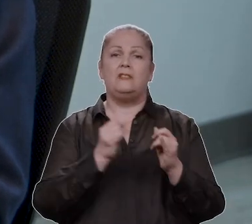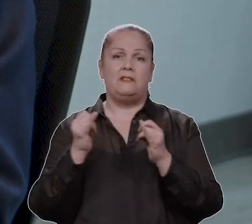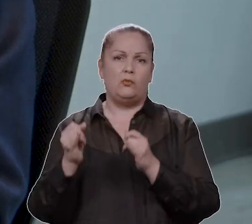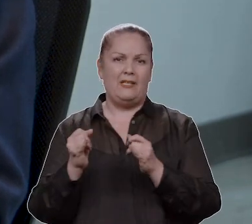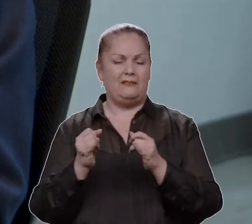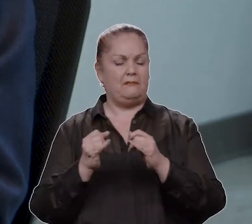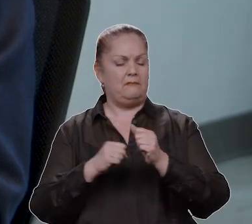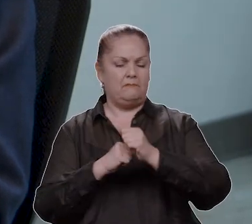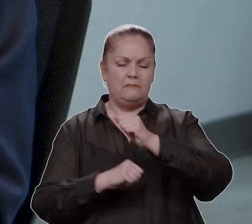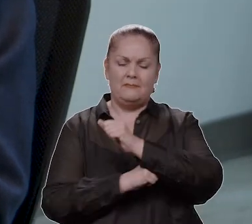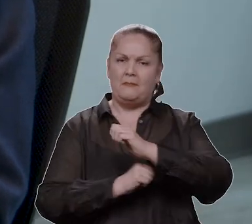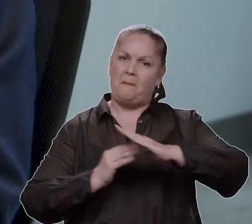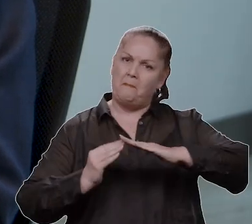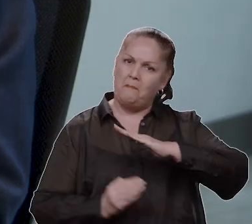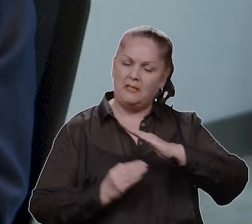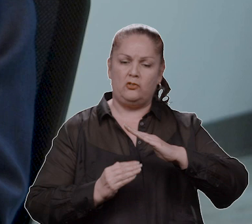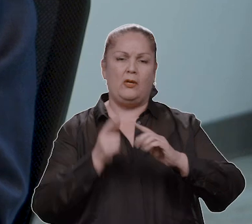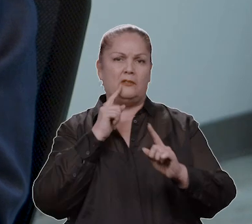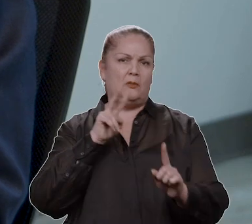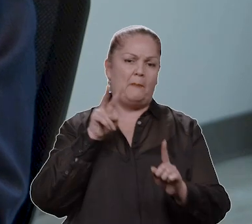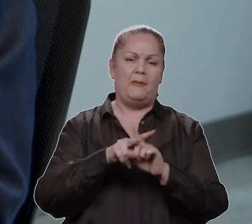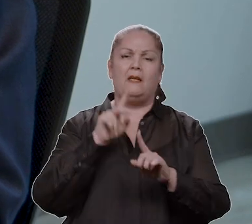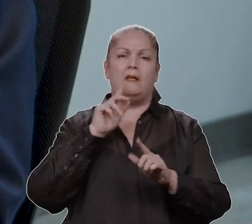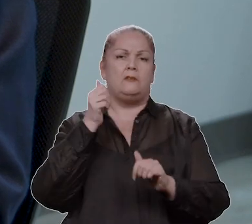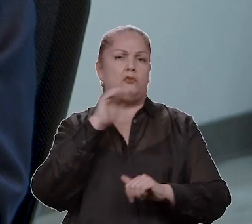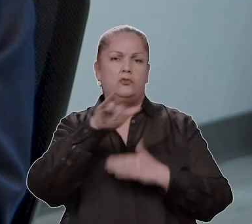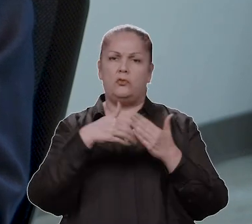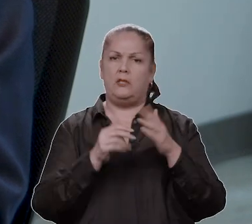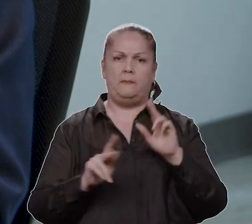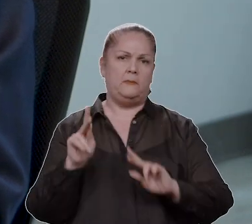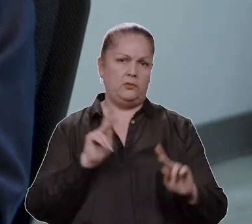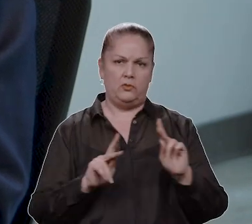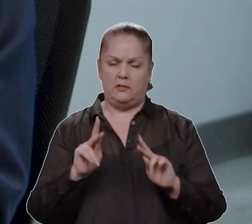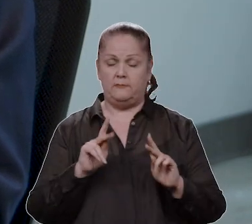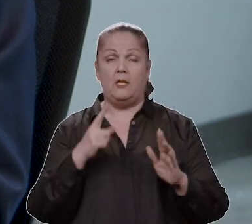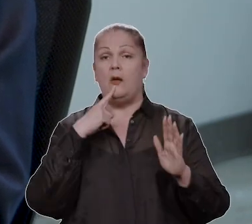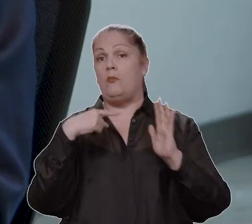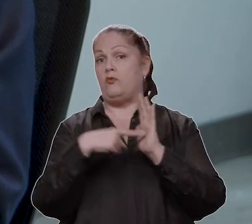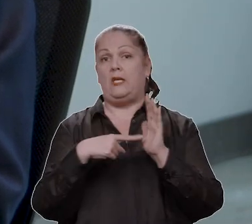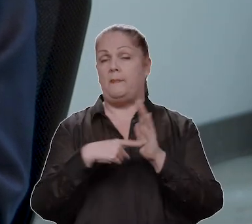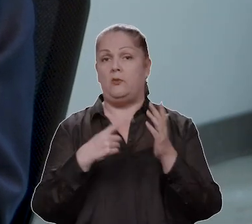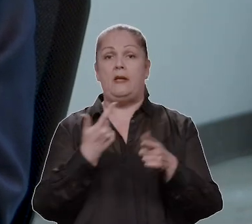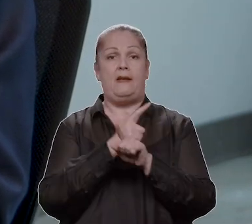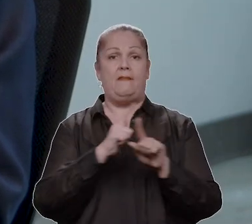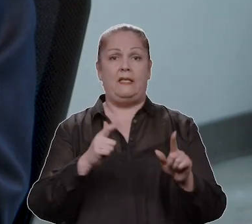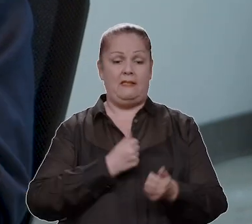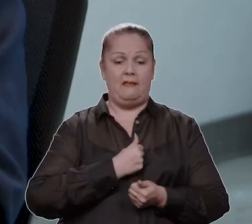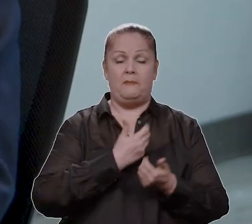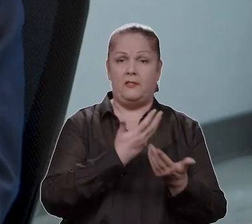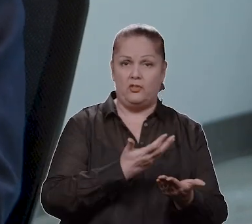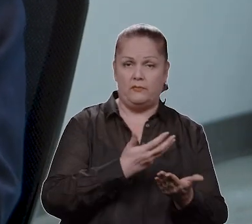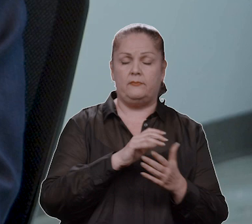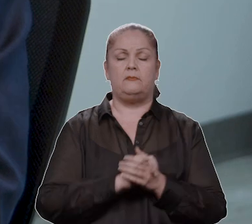y fundamentales que cobijan a todas las personas. Por ejemplo, la libertad de palabra, la